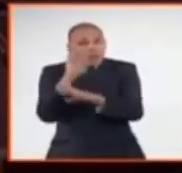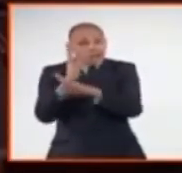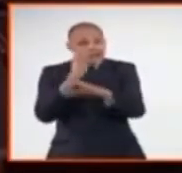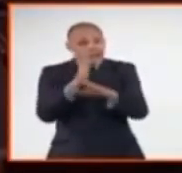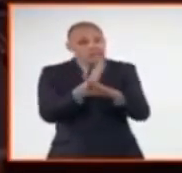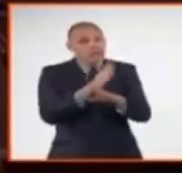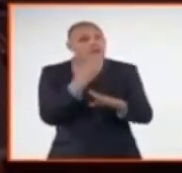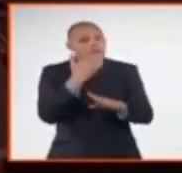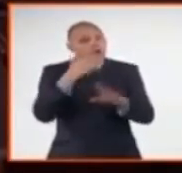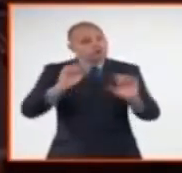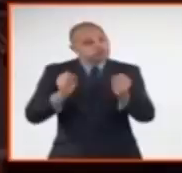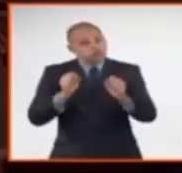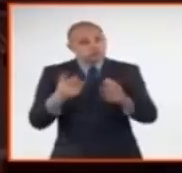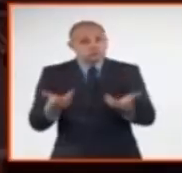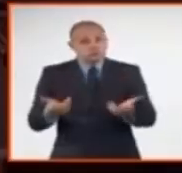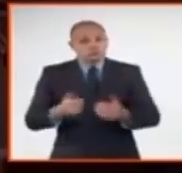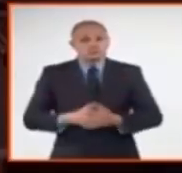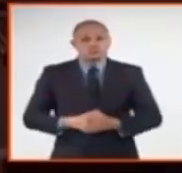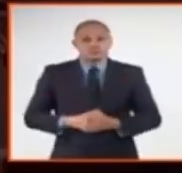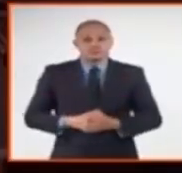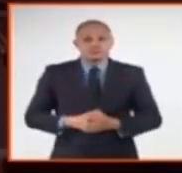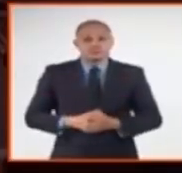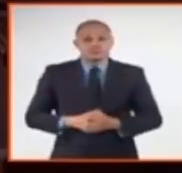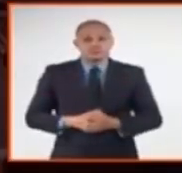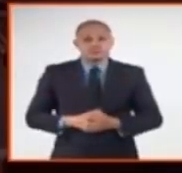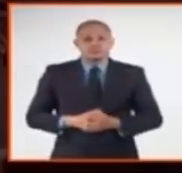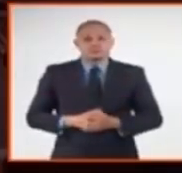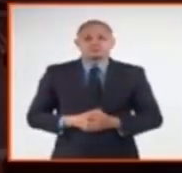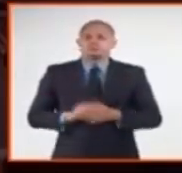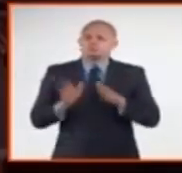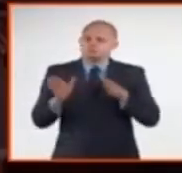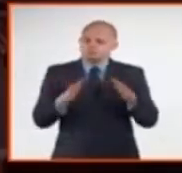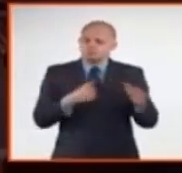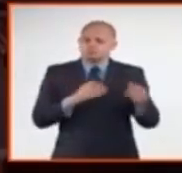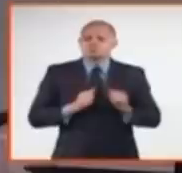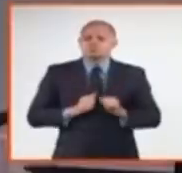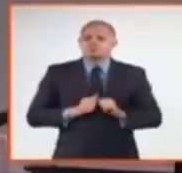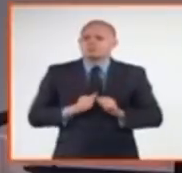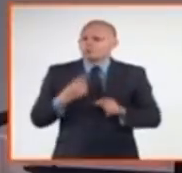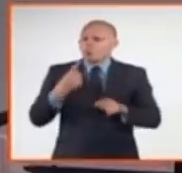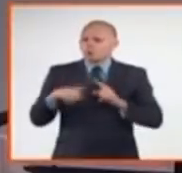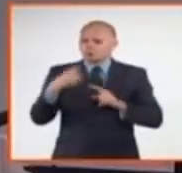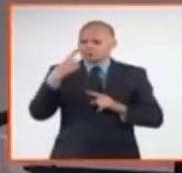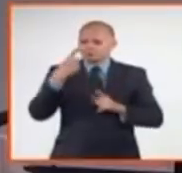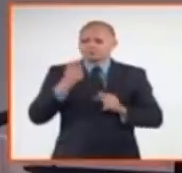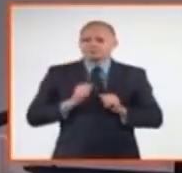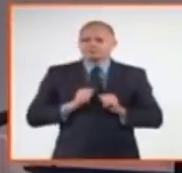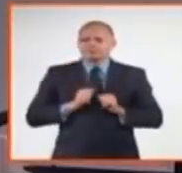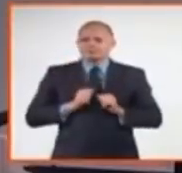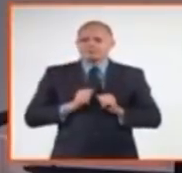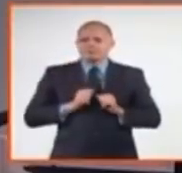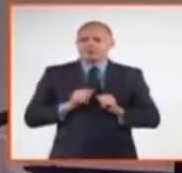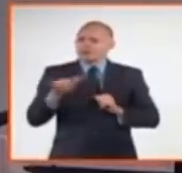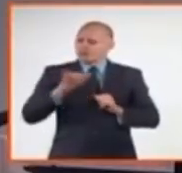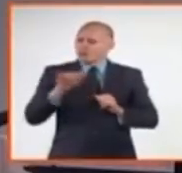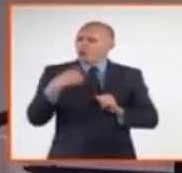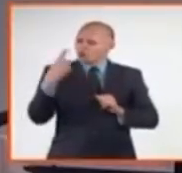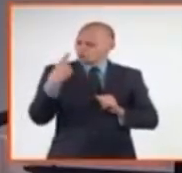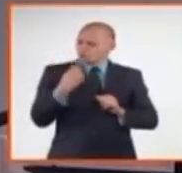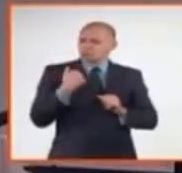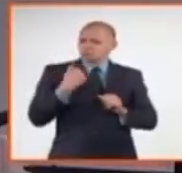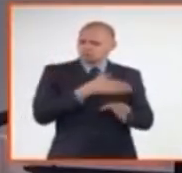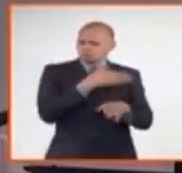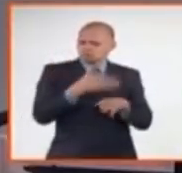muchas personas alguna entonces que más ha pasado tiempo bueno hemos estudiado también y hemos evaluado